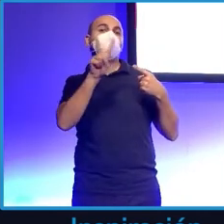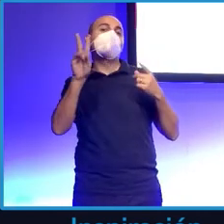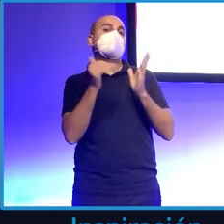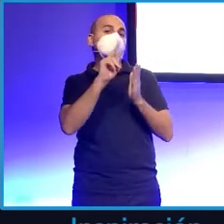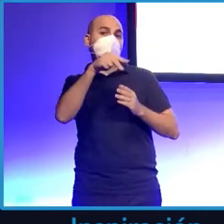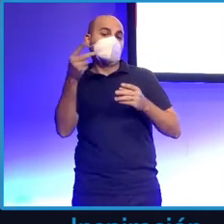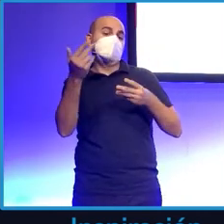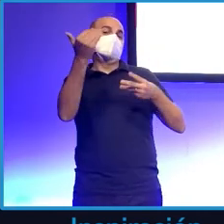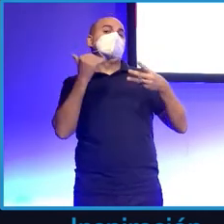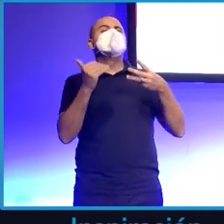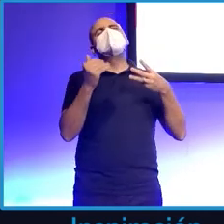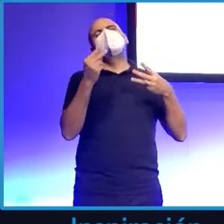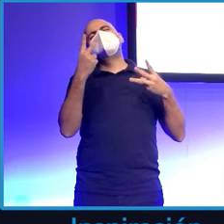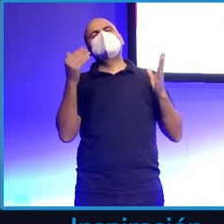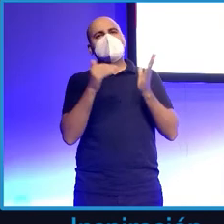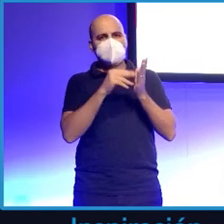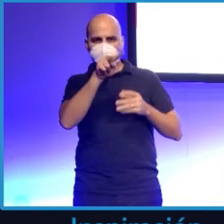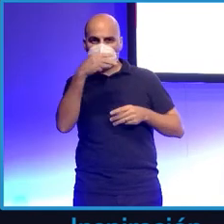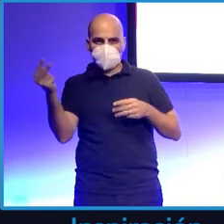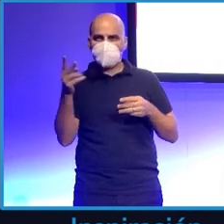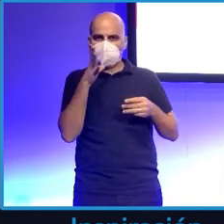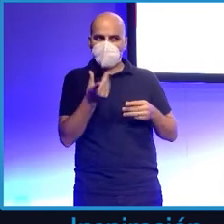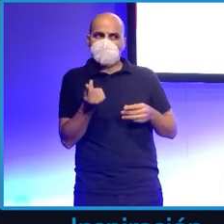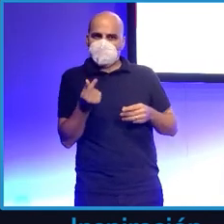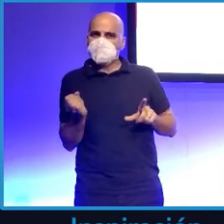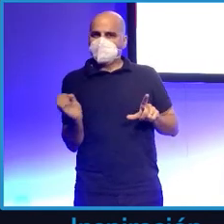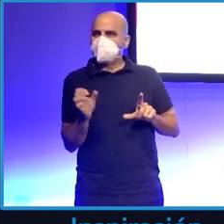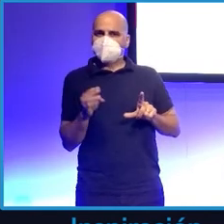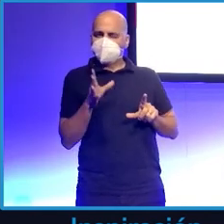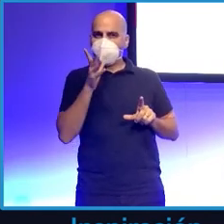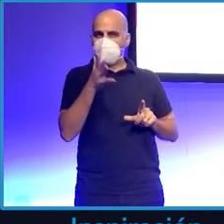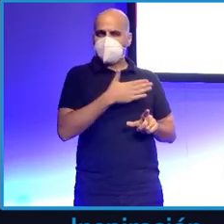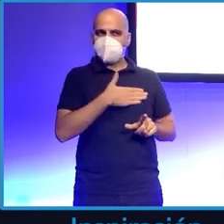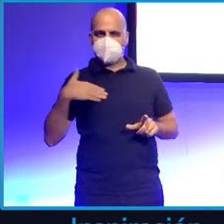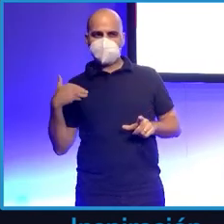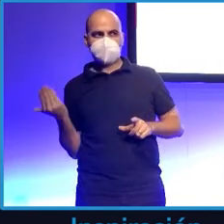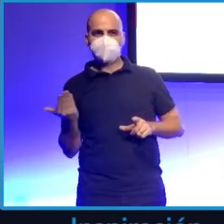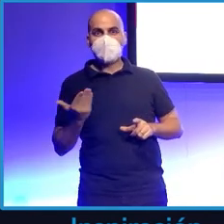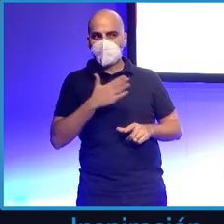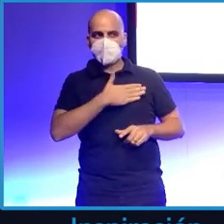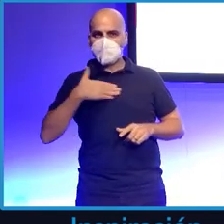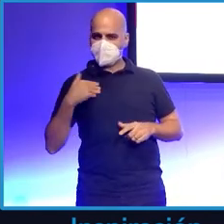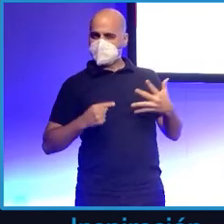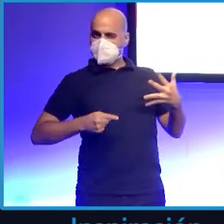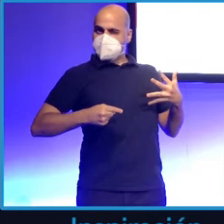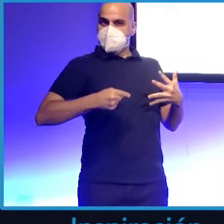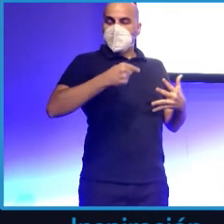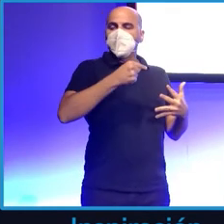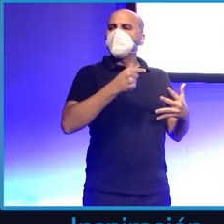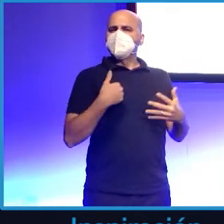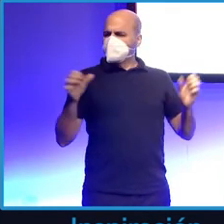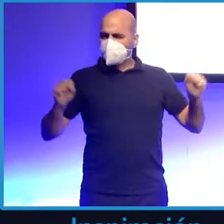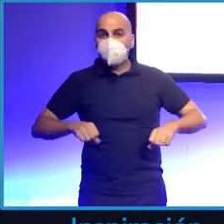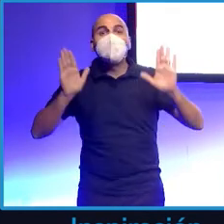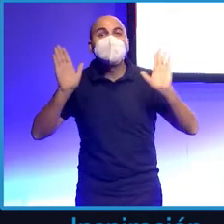siguiente semana otra de tres mil para ir metiendo una caña bastante grande que podemos trabajar vale nos gastamos